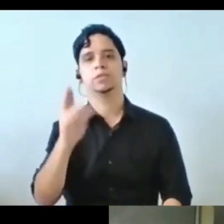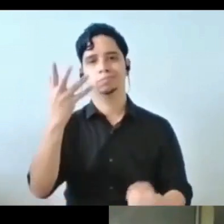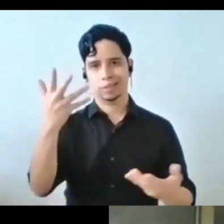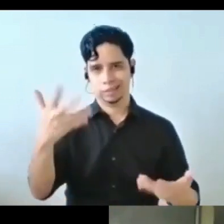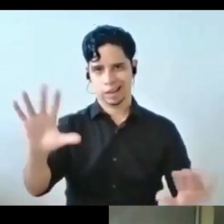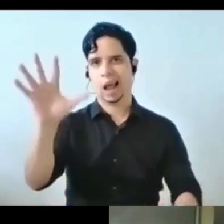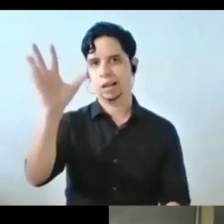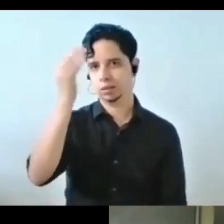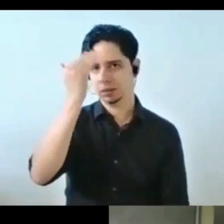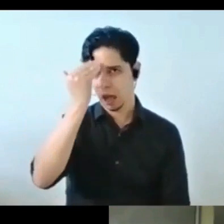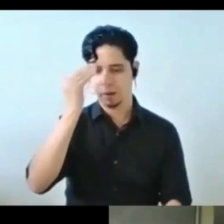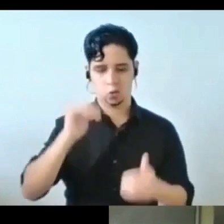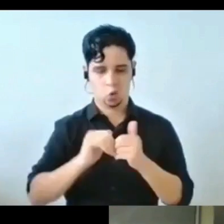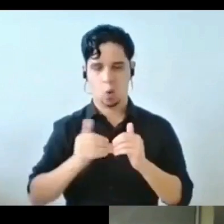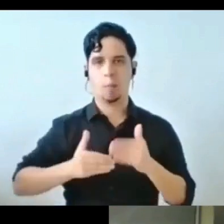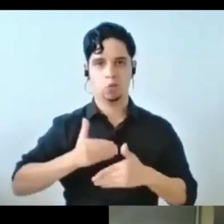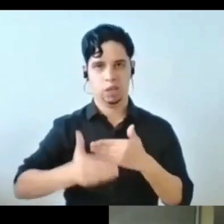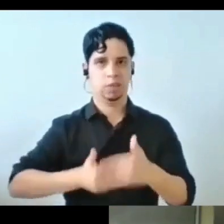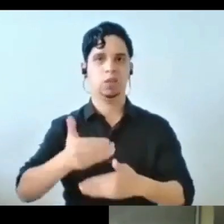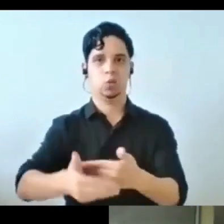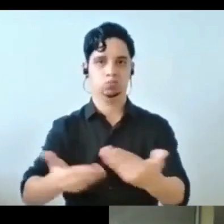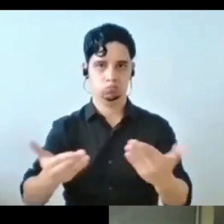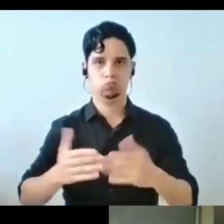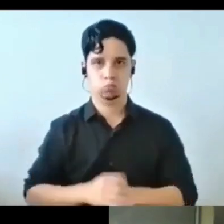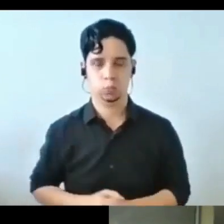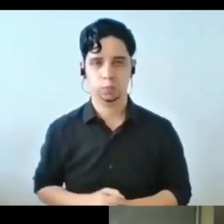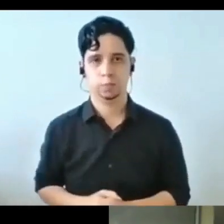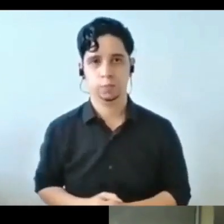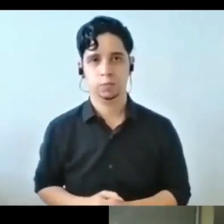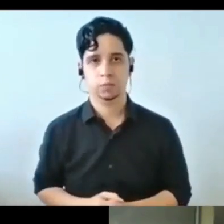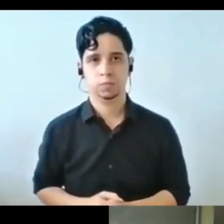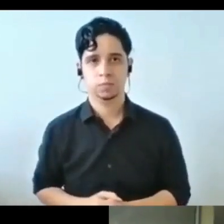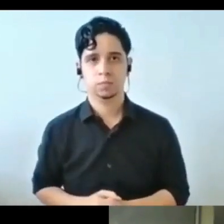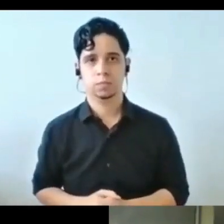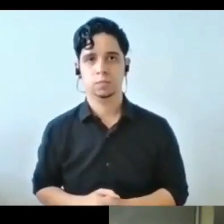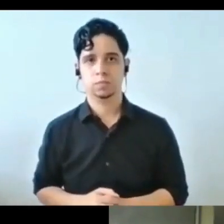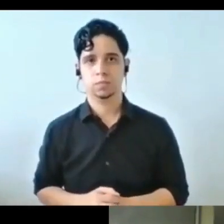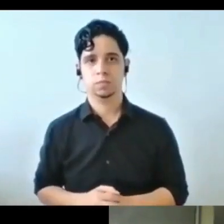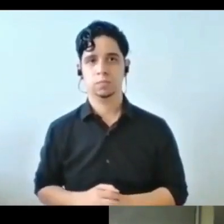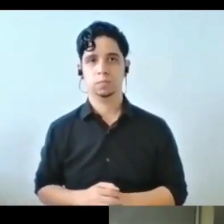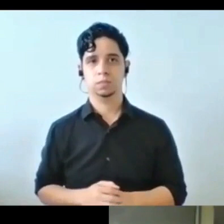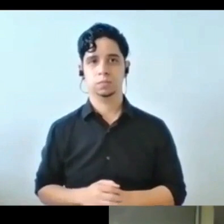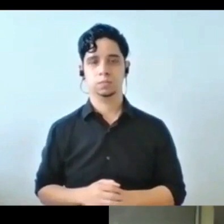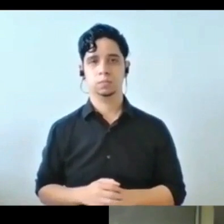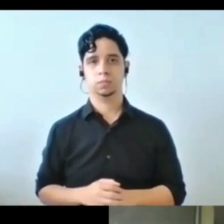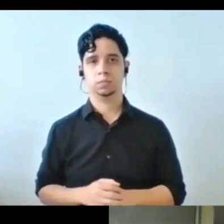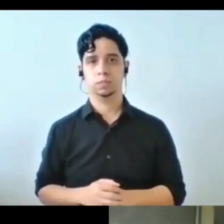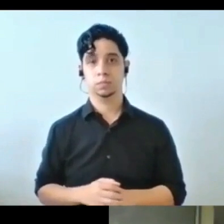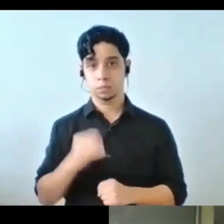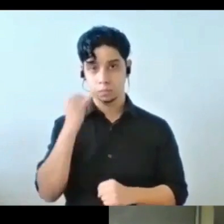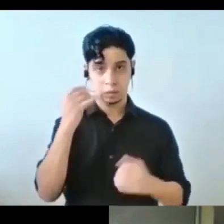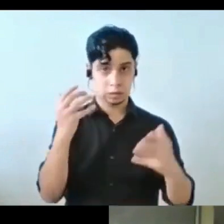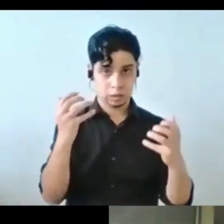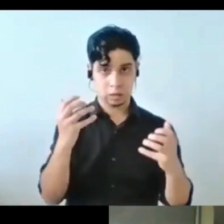sabe el procedimiento, ¿verdad? Cómo es que se va a hacer. Por lo menos, o sea, exacto. Y entonces, de hecho, si quiere, también